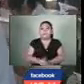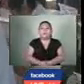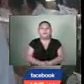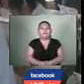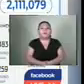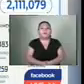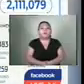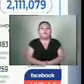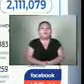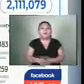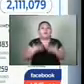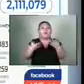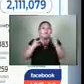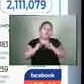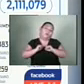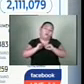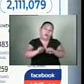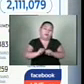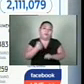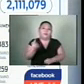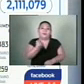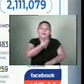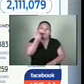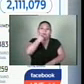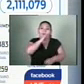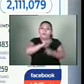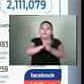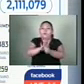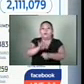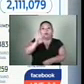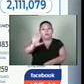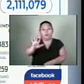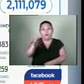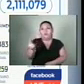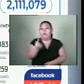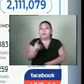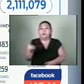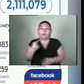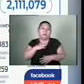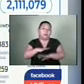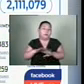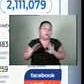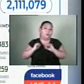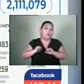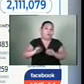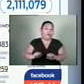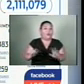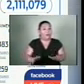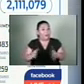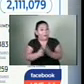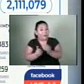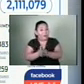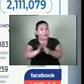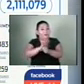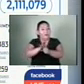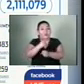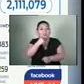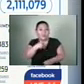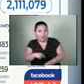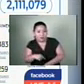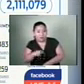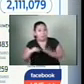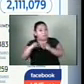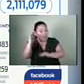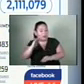En cuanto a las muertes por COVID-19 en las últimas horas, cinco salvadoreños perdieron la batalla contra la enfermedad. Los más afectados